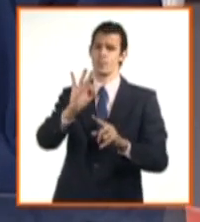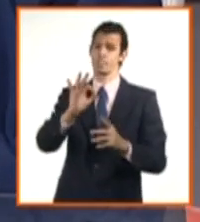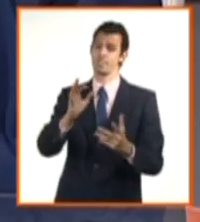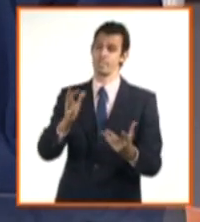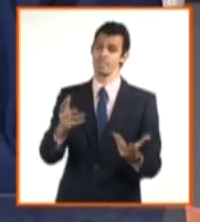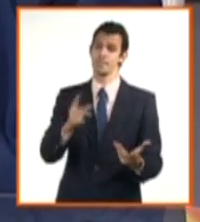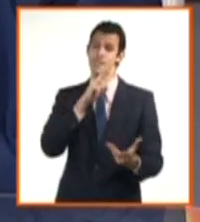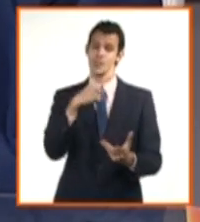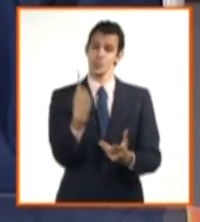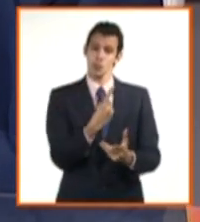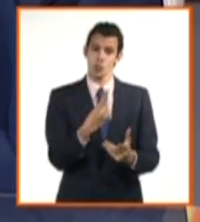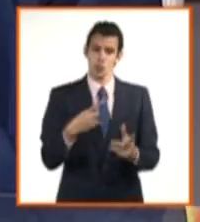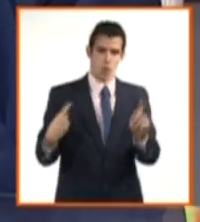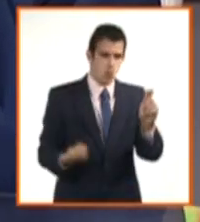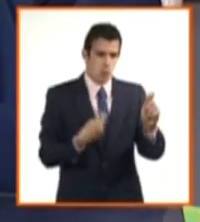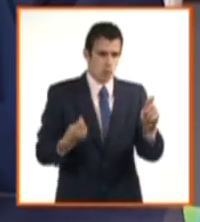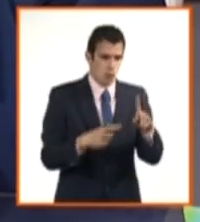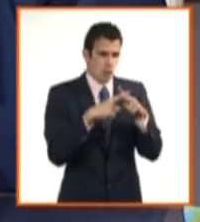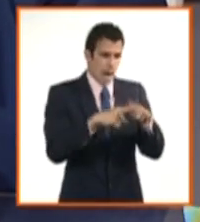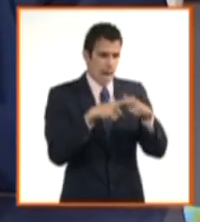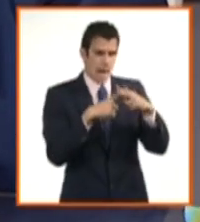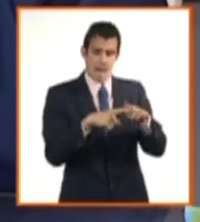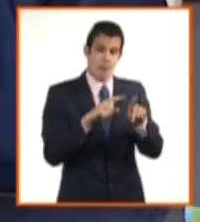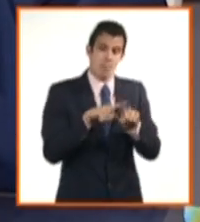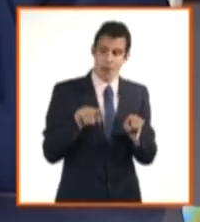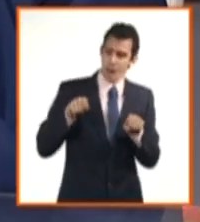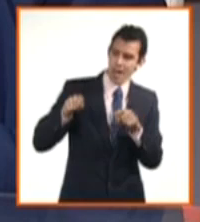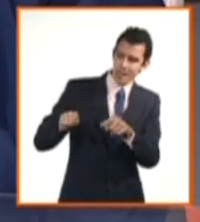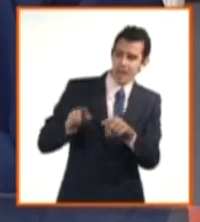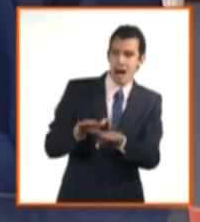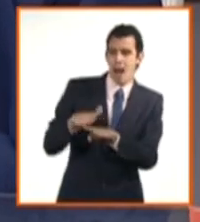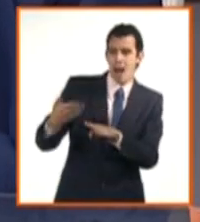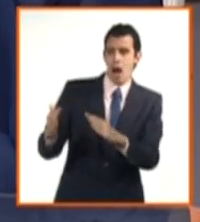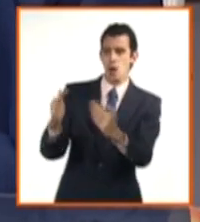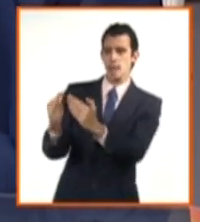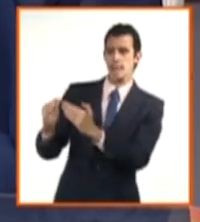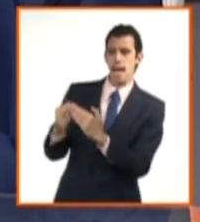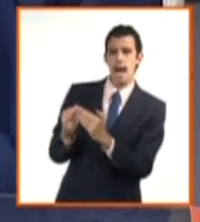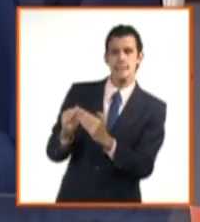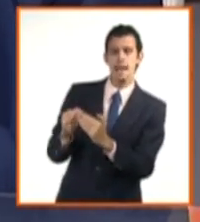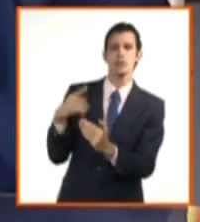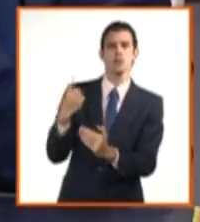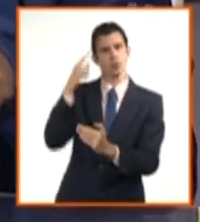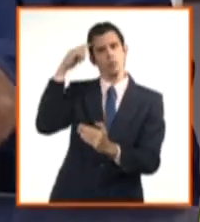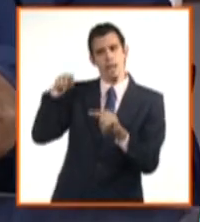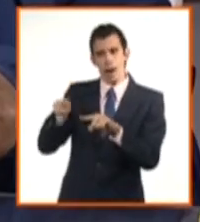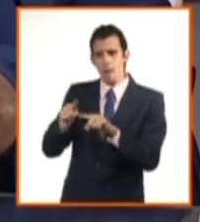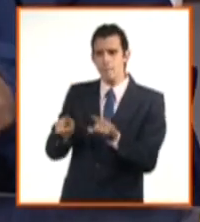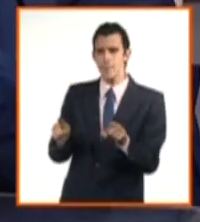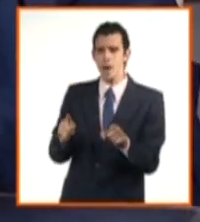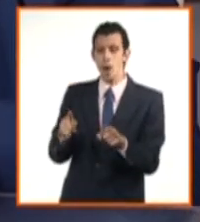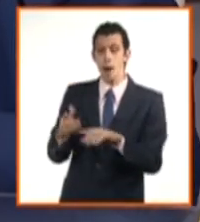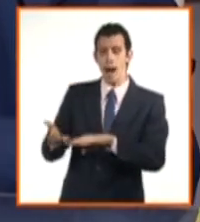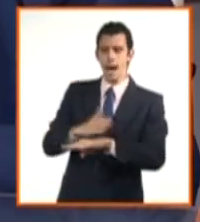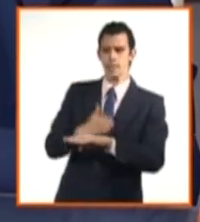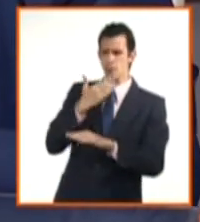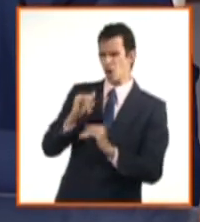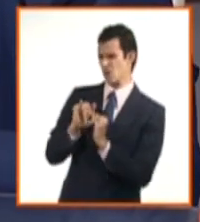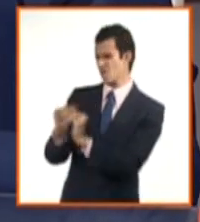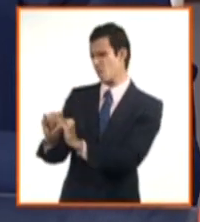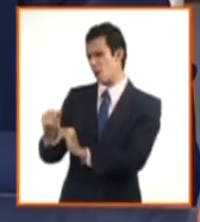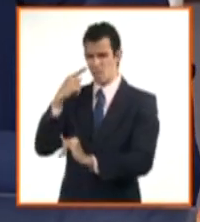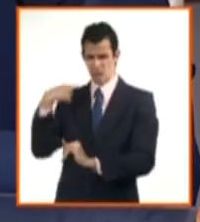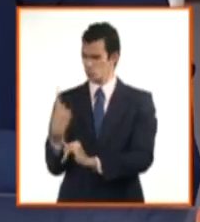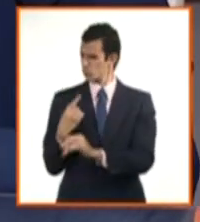este obstáculo y entonces produjo este gran esta gran inundación que los mismos habitantes depósito de oro que te dicen que me